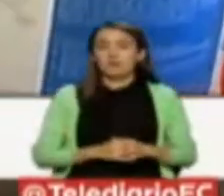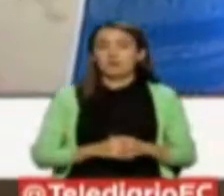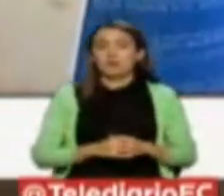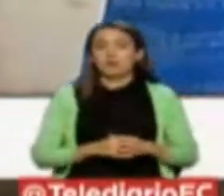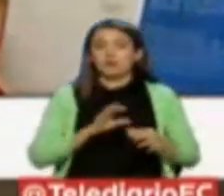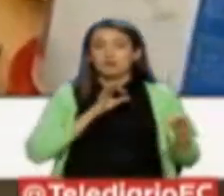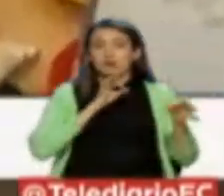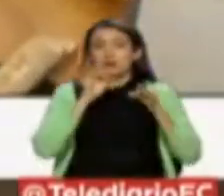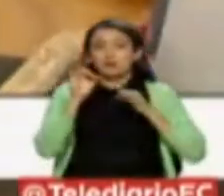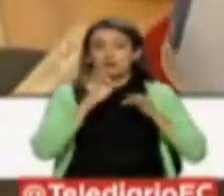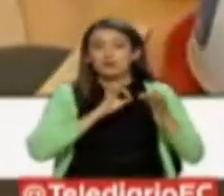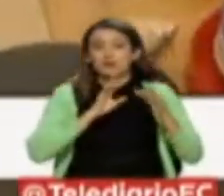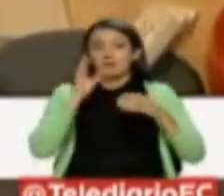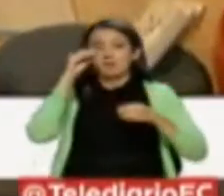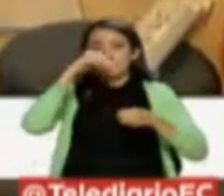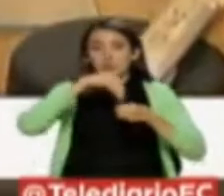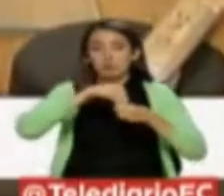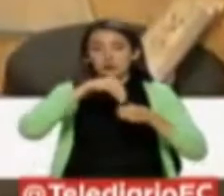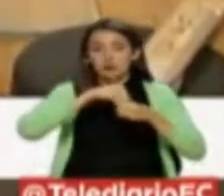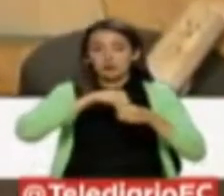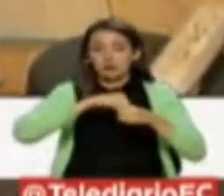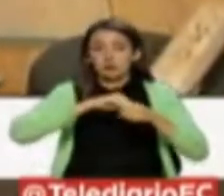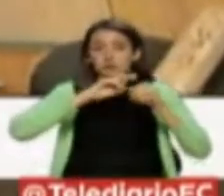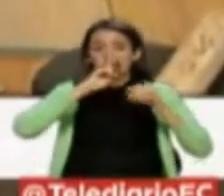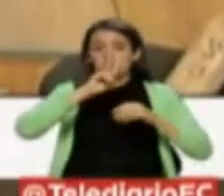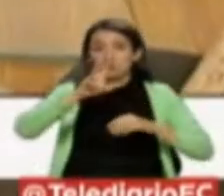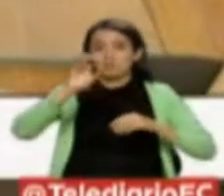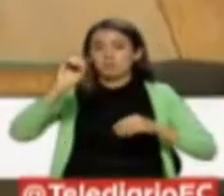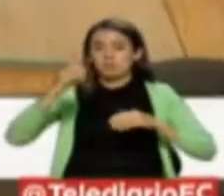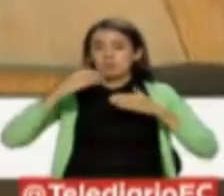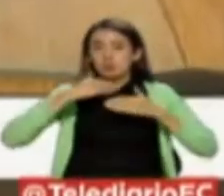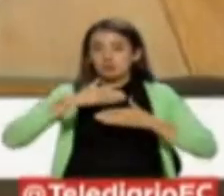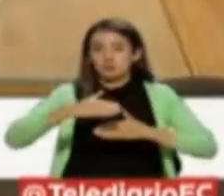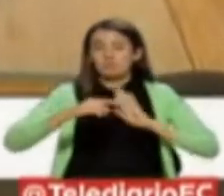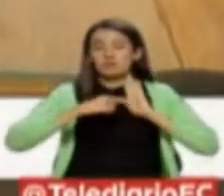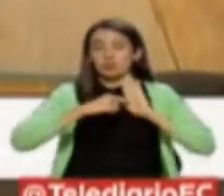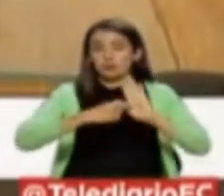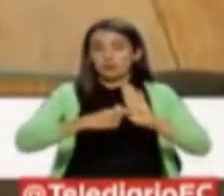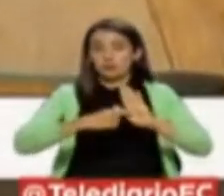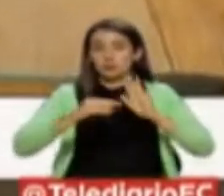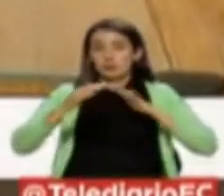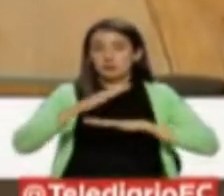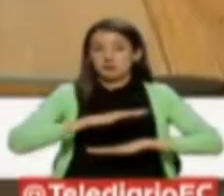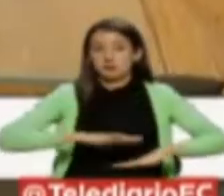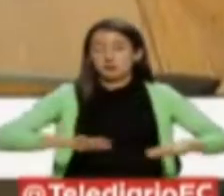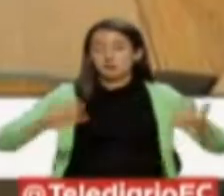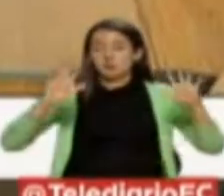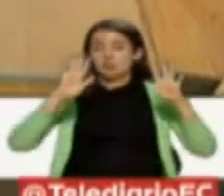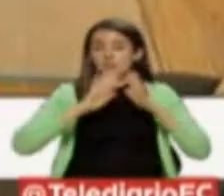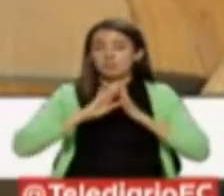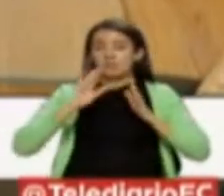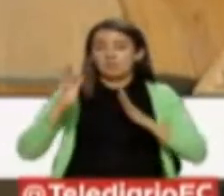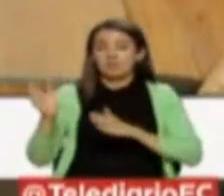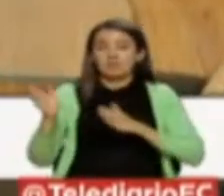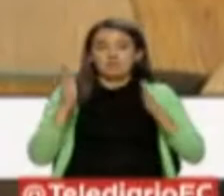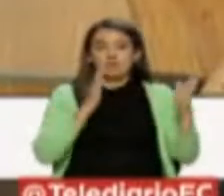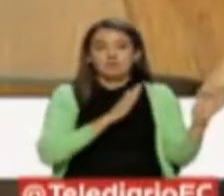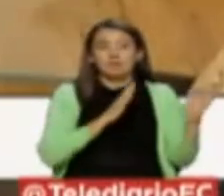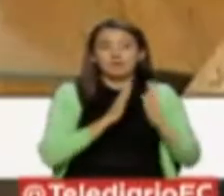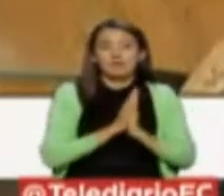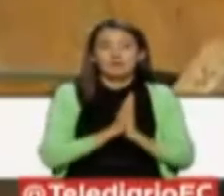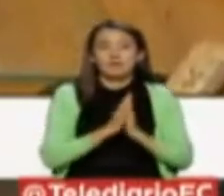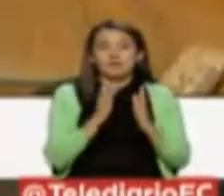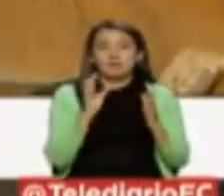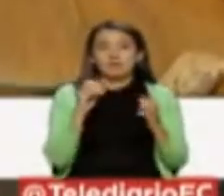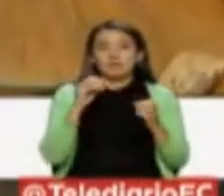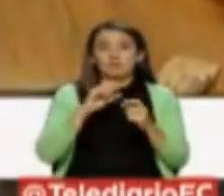explico, niña. Los galeones, los 20 galeones que voy a hacer en lanzamiento, y como les comentaba a ustedes, fue atrás de cámara, los